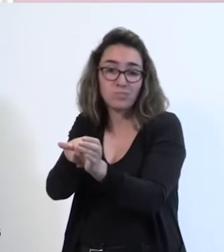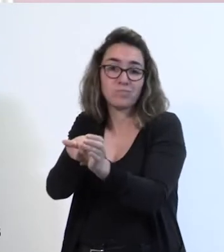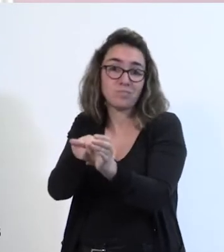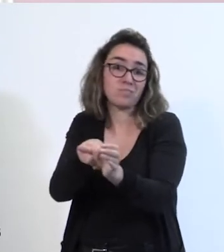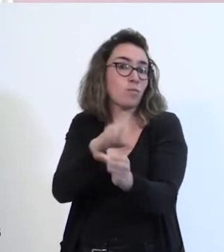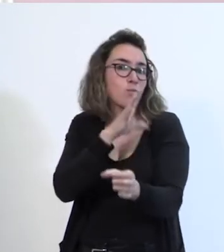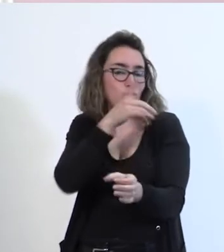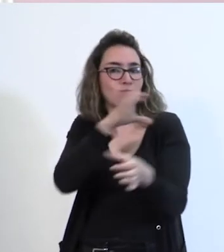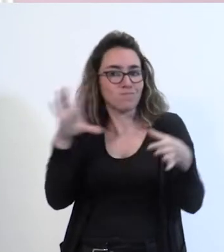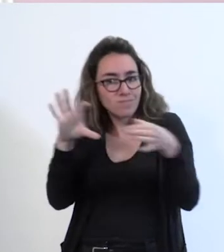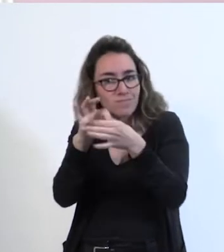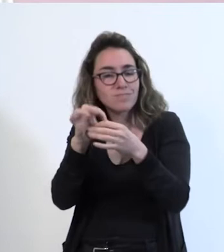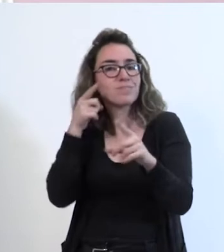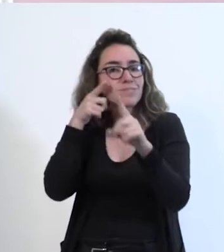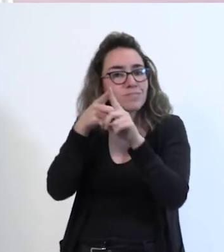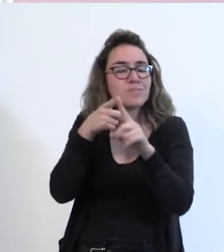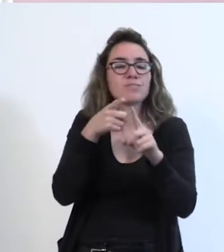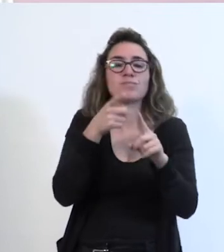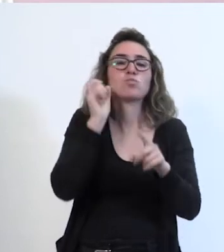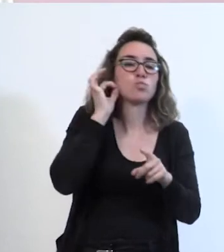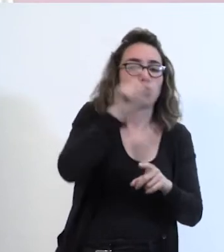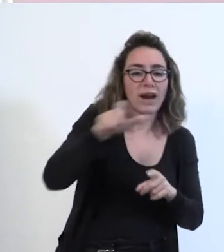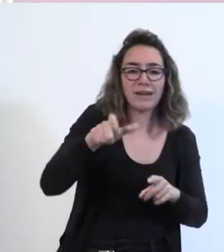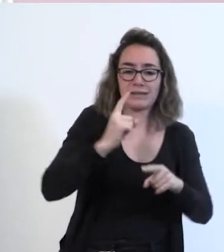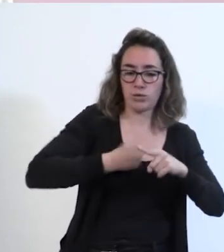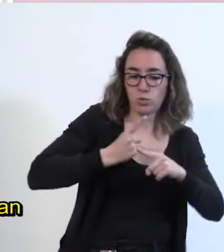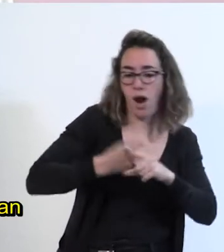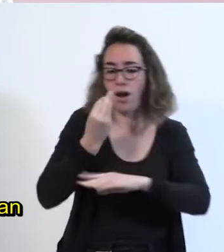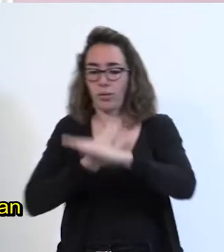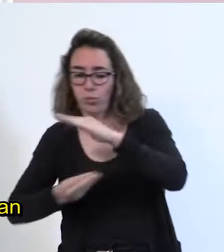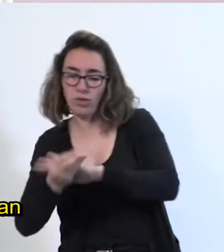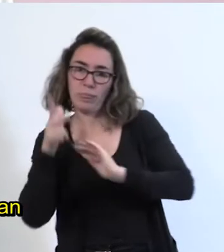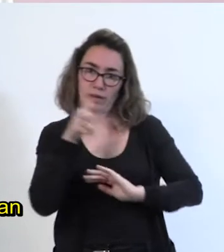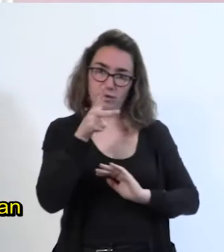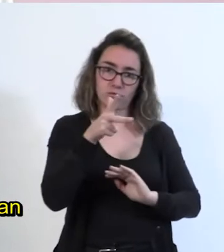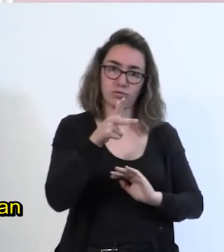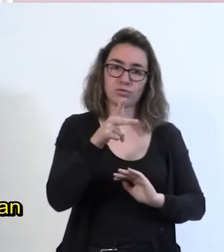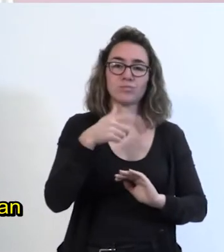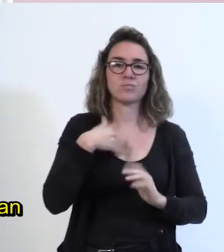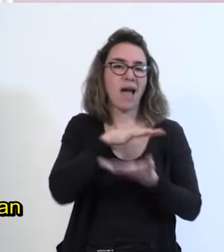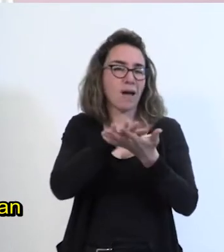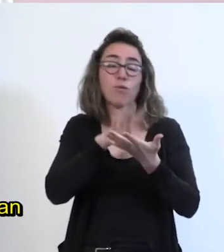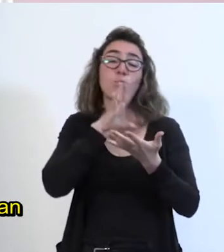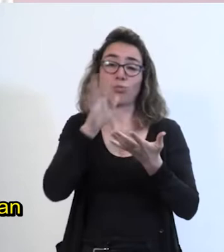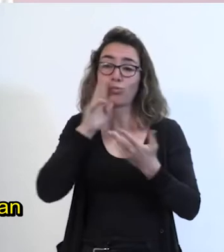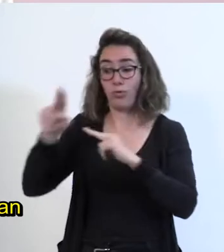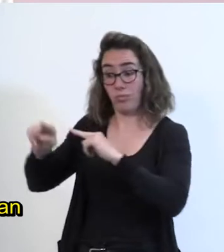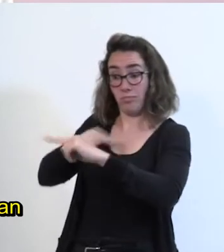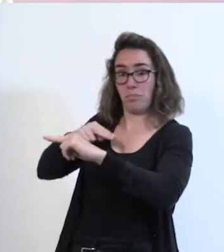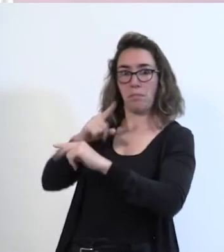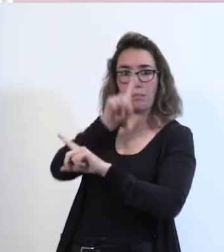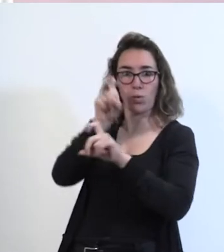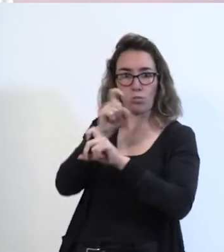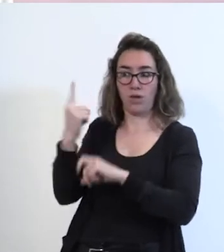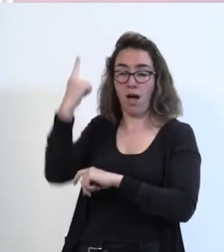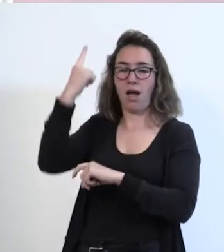tejéis redes en los derechos sexuales y reproductivos de las mujeres. Y esto te lo digo porque nos empiezan a llegar algunas preguntas, Morena, y